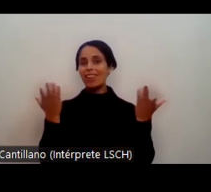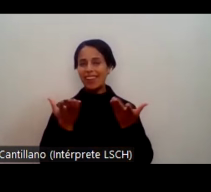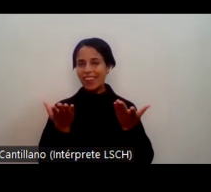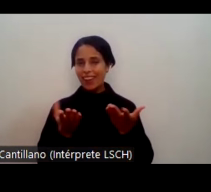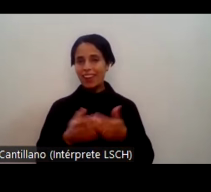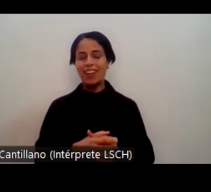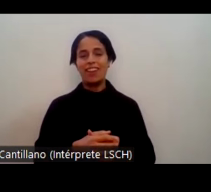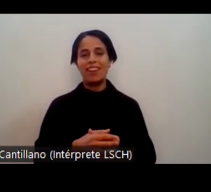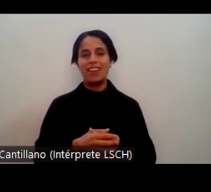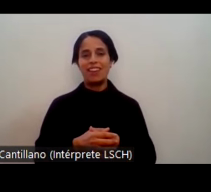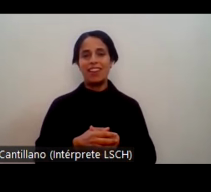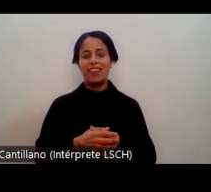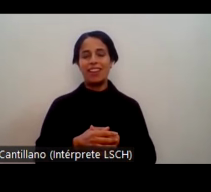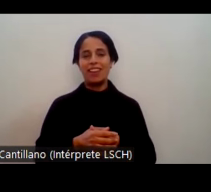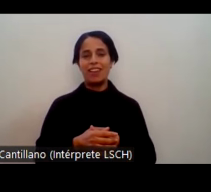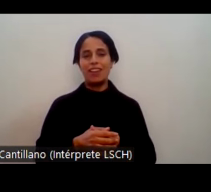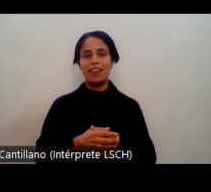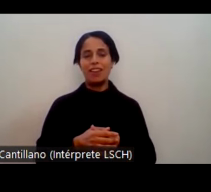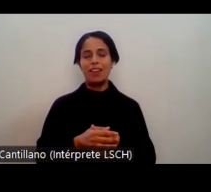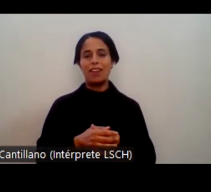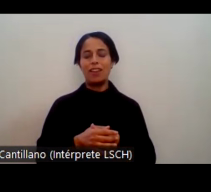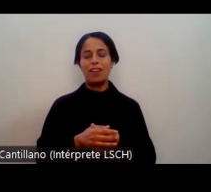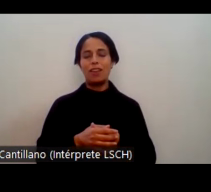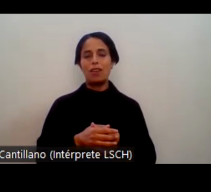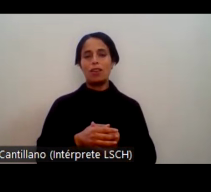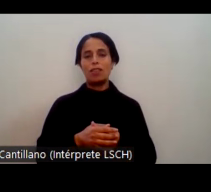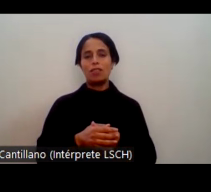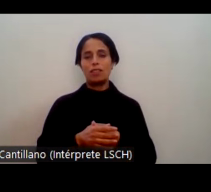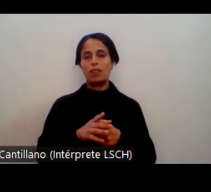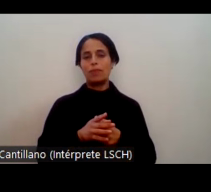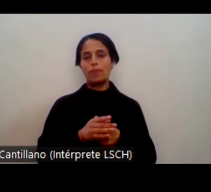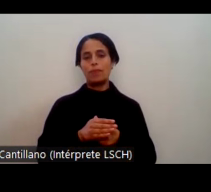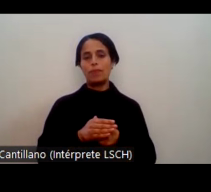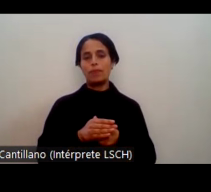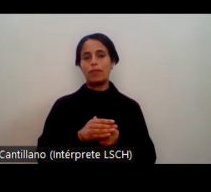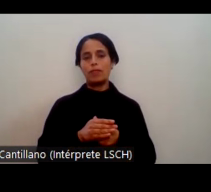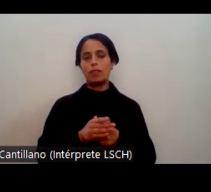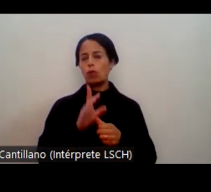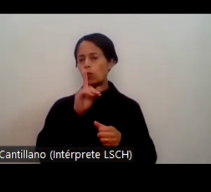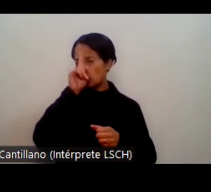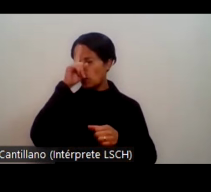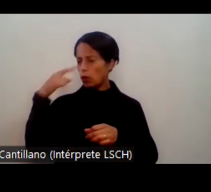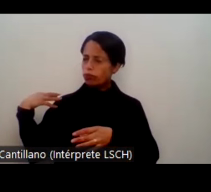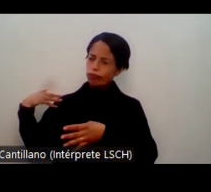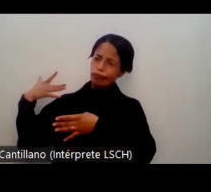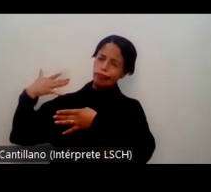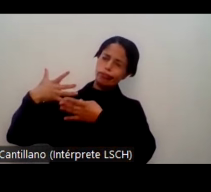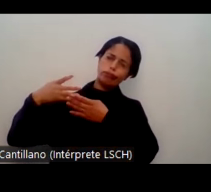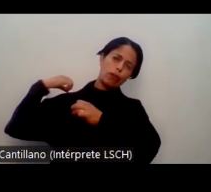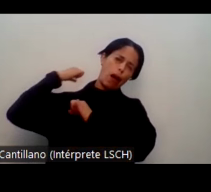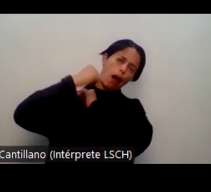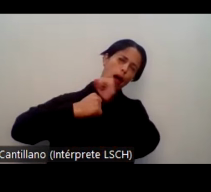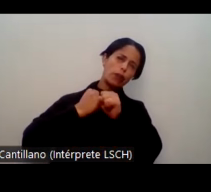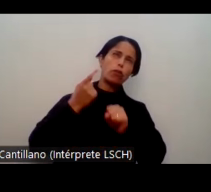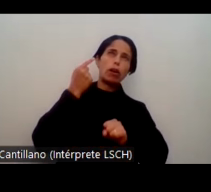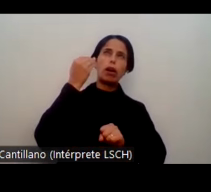eh, se mantuvo, vivió en uso por un milenio por lo